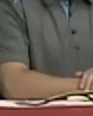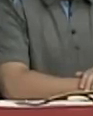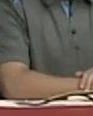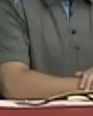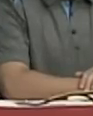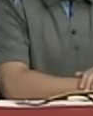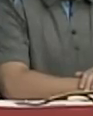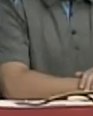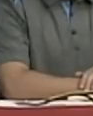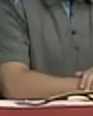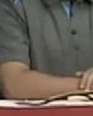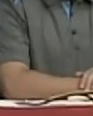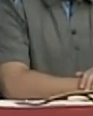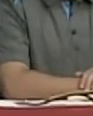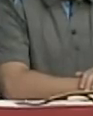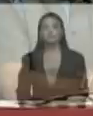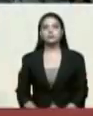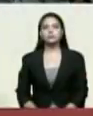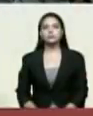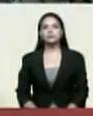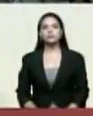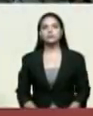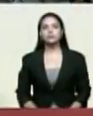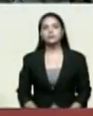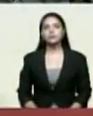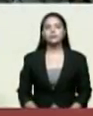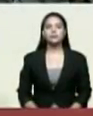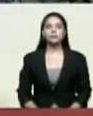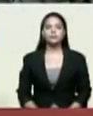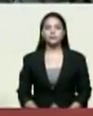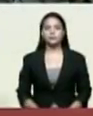lado, porque ellos no iban a asumir todos los muertos.